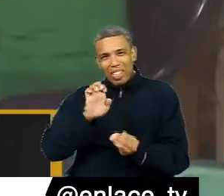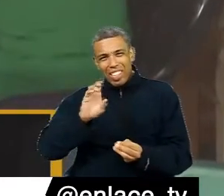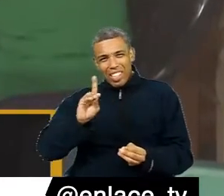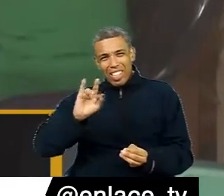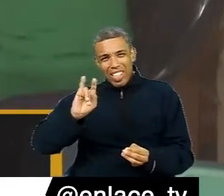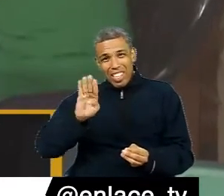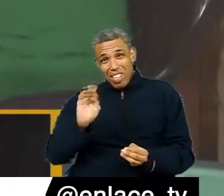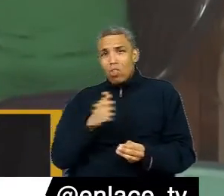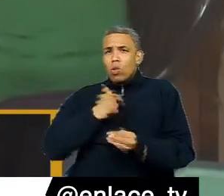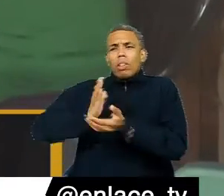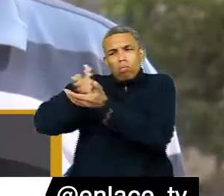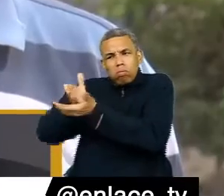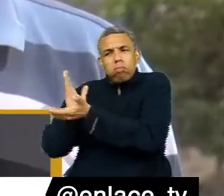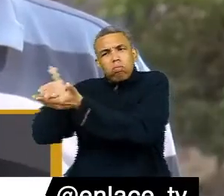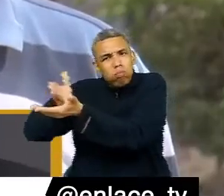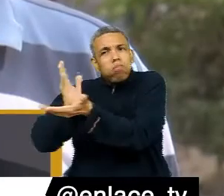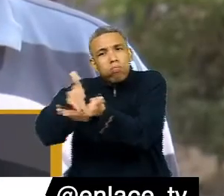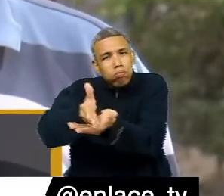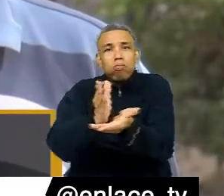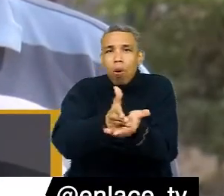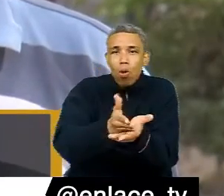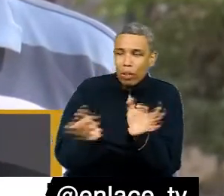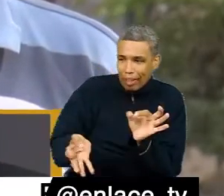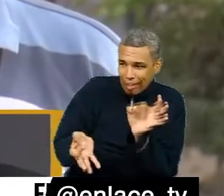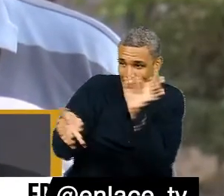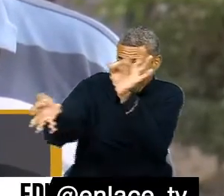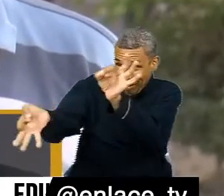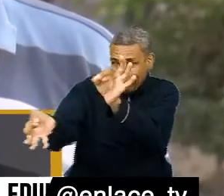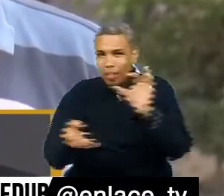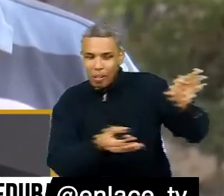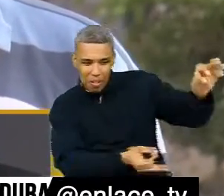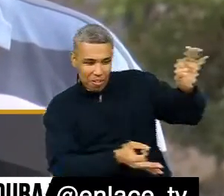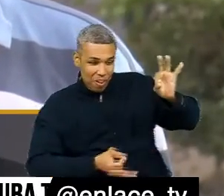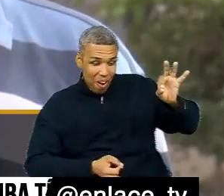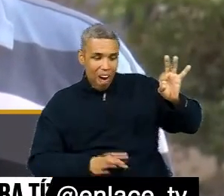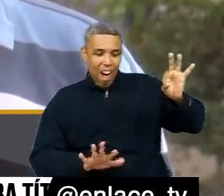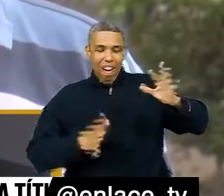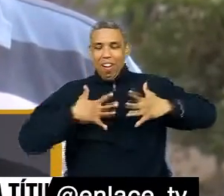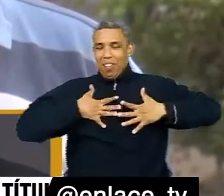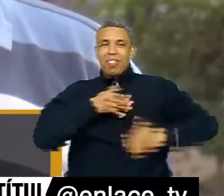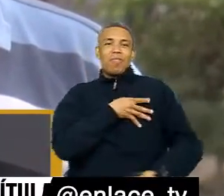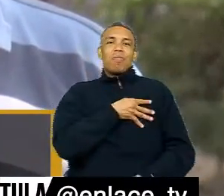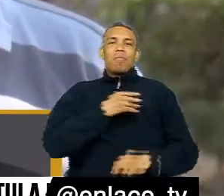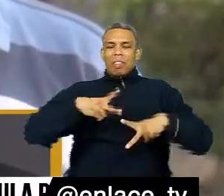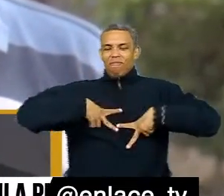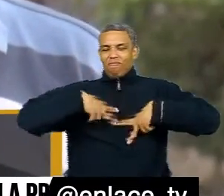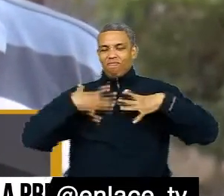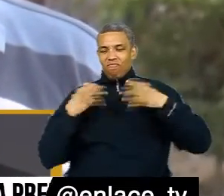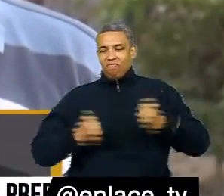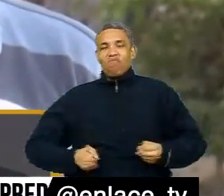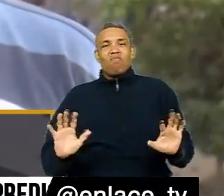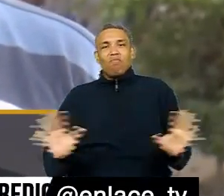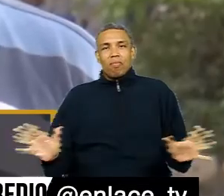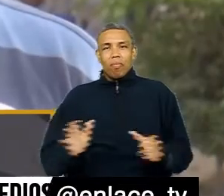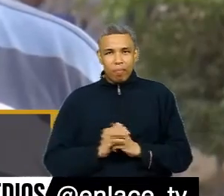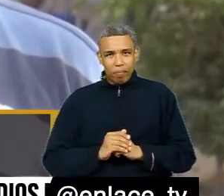para iniciar con el proceso. Lo que estamos haciendo en este momento es venir a visitar casa a casa, solicitar los documentos que ya se